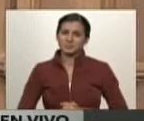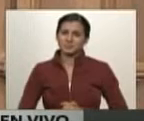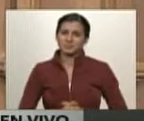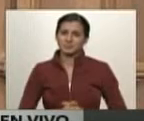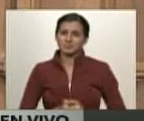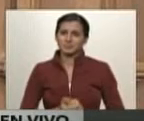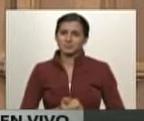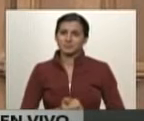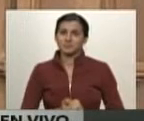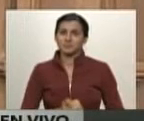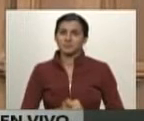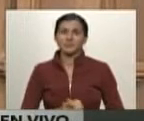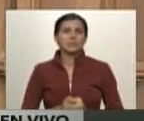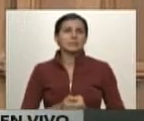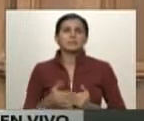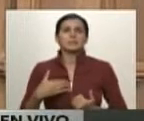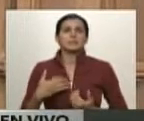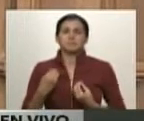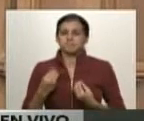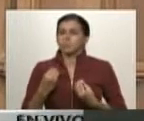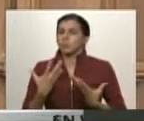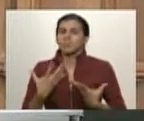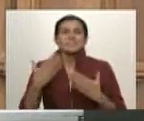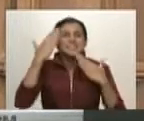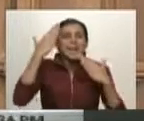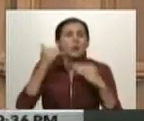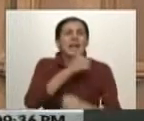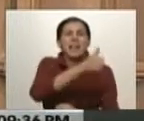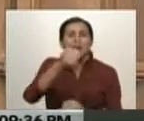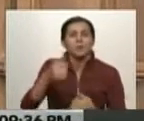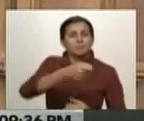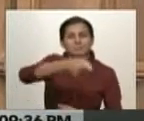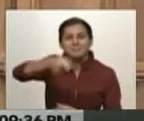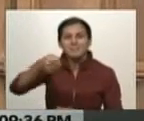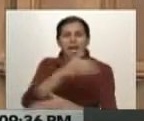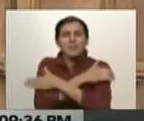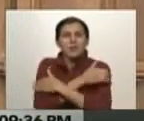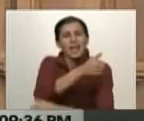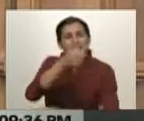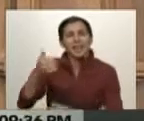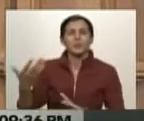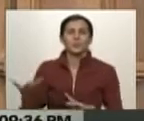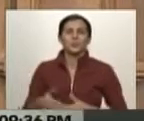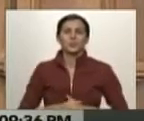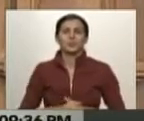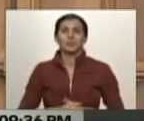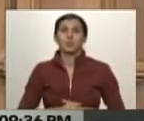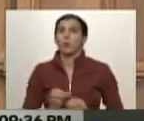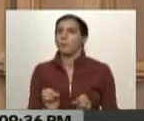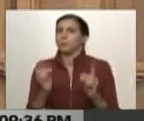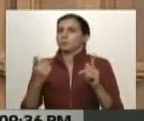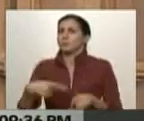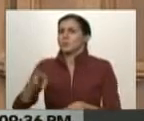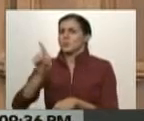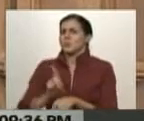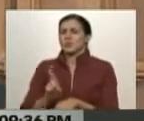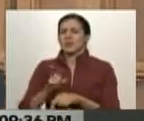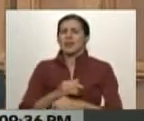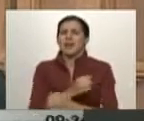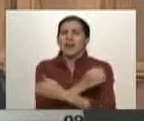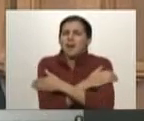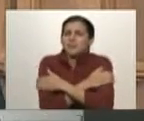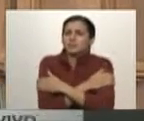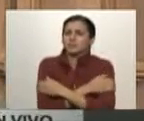tenemos que inventar un método para saludarlos a todos y darles un abrazo porque de verdad es una oportunidad única de darle un abrazo a